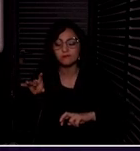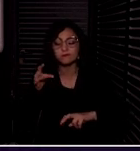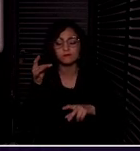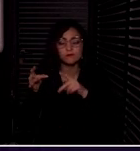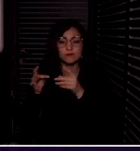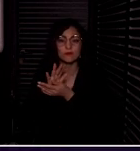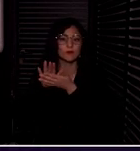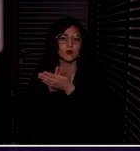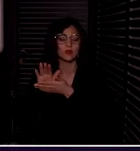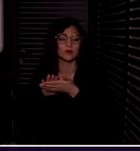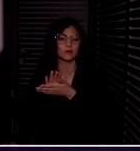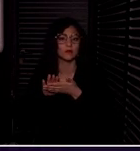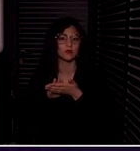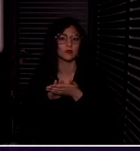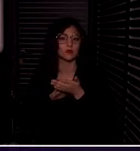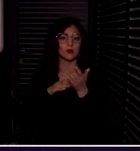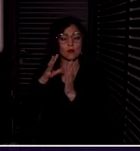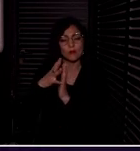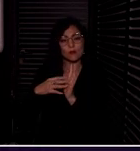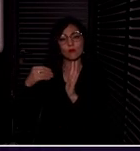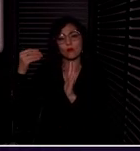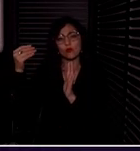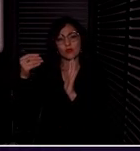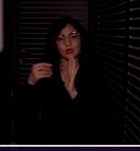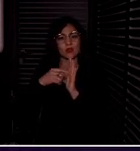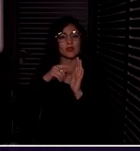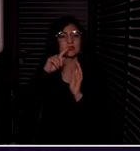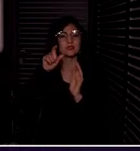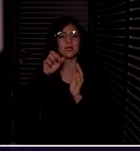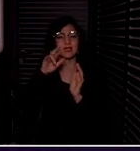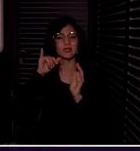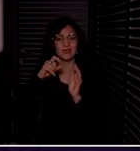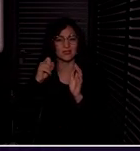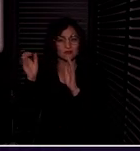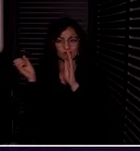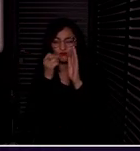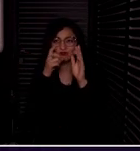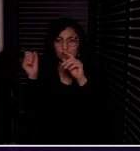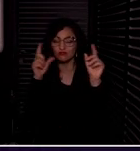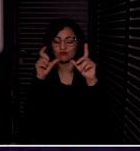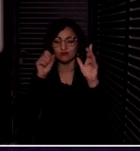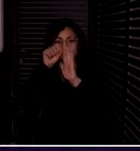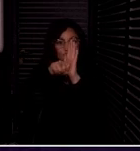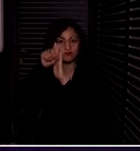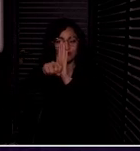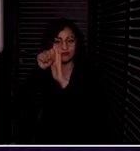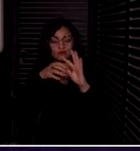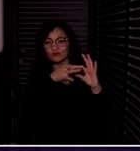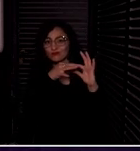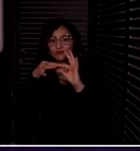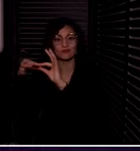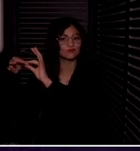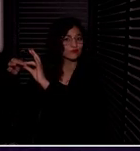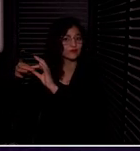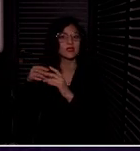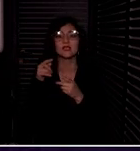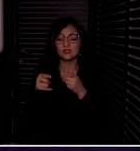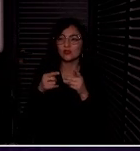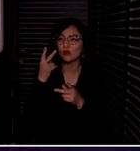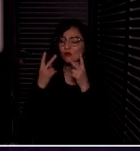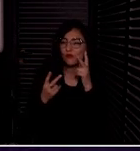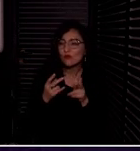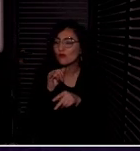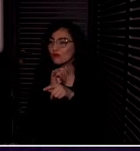la emergencia de los modelos seriales, ¿no? Aquí en Chile en los últimos tiempos han tenido una producción de telenovelas de contenido de ficción muy